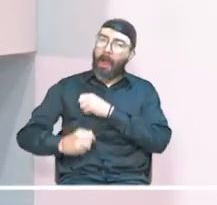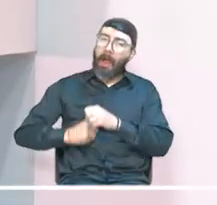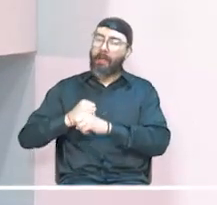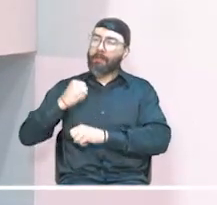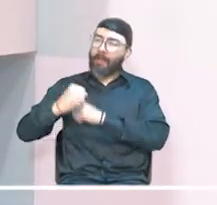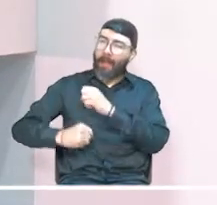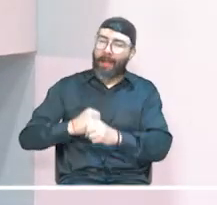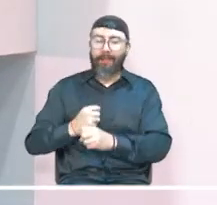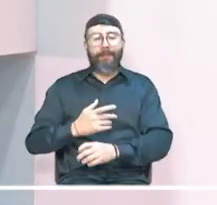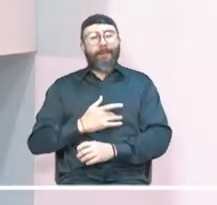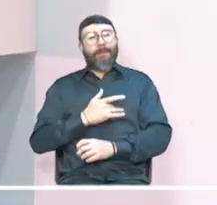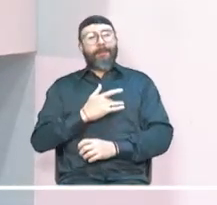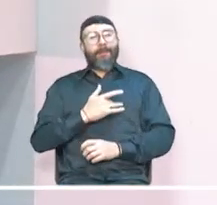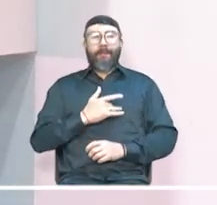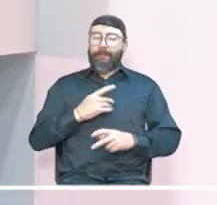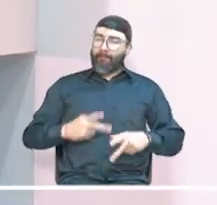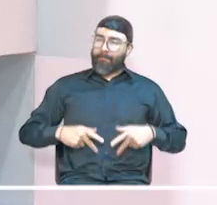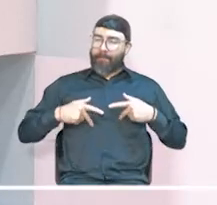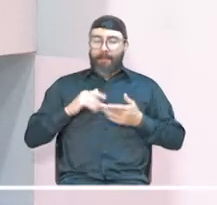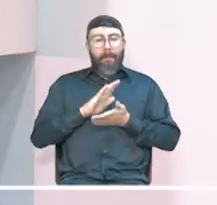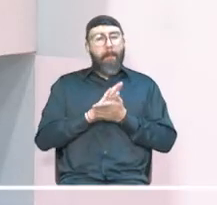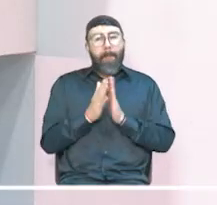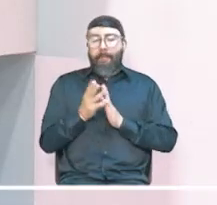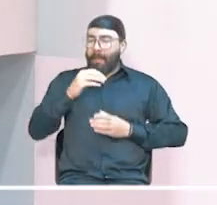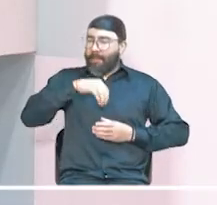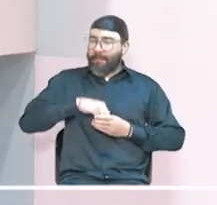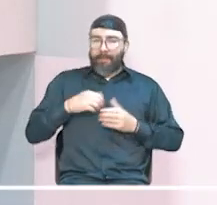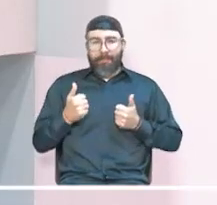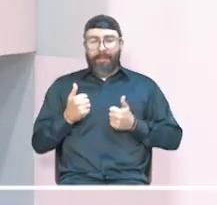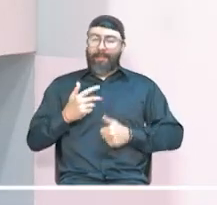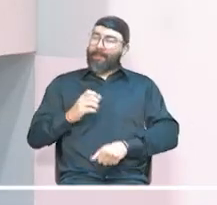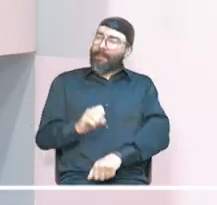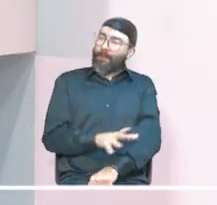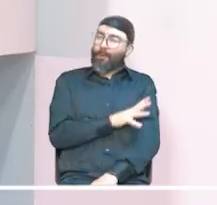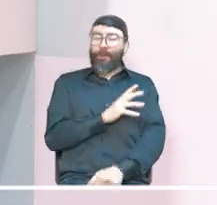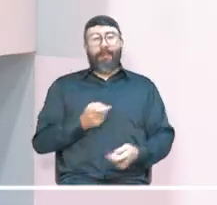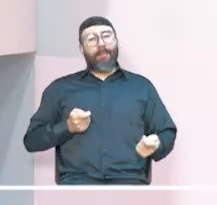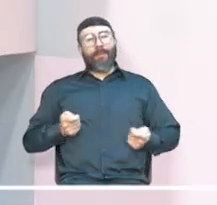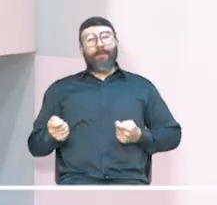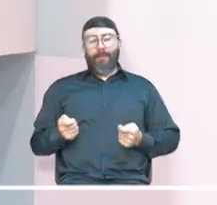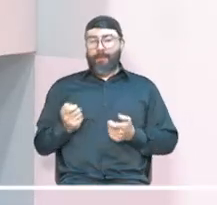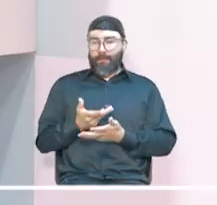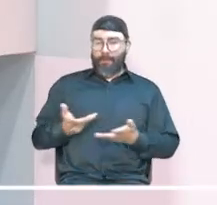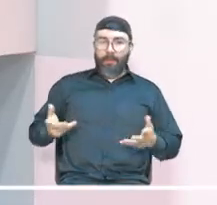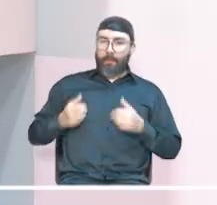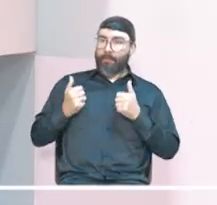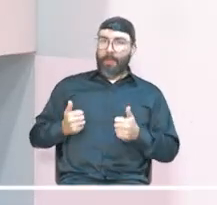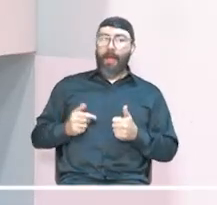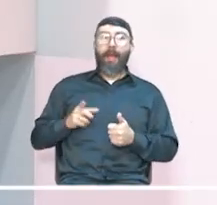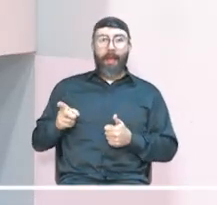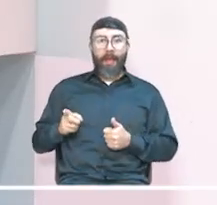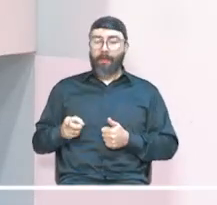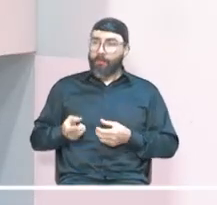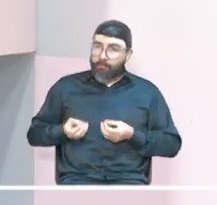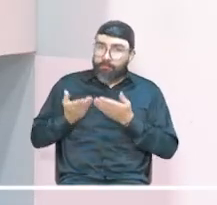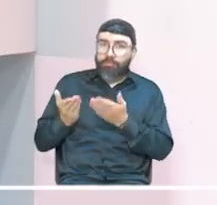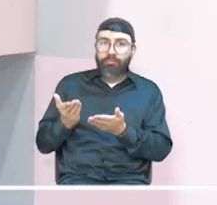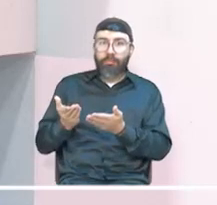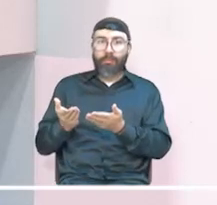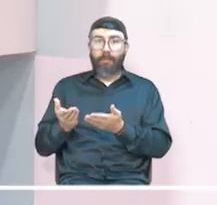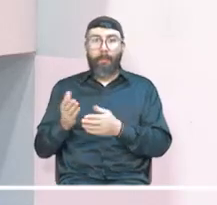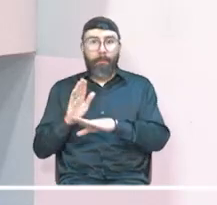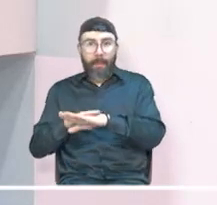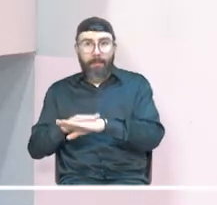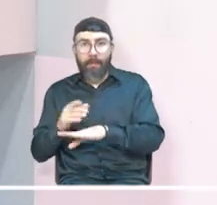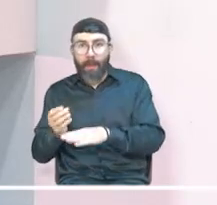paz interior, con buen trámite de nuestras emociones y con información que nos permita alimentarnos de forma adecuada y hacer ejercicio.